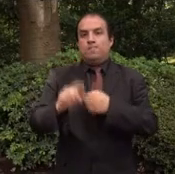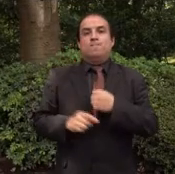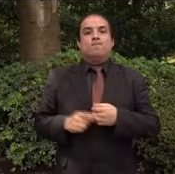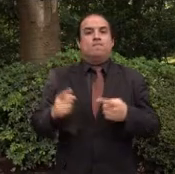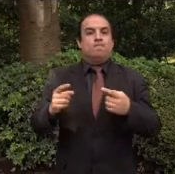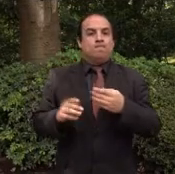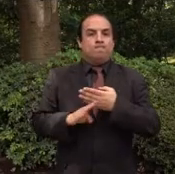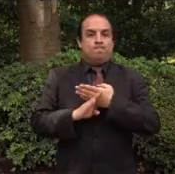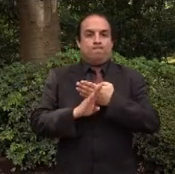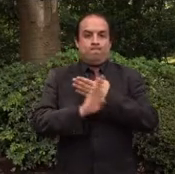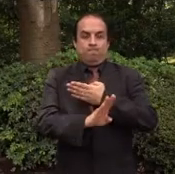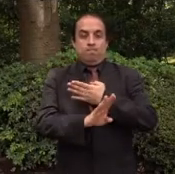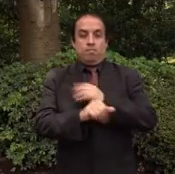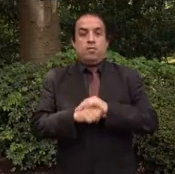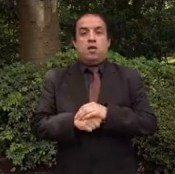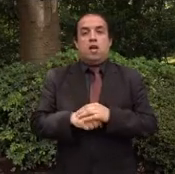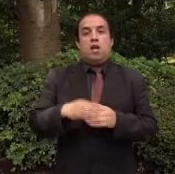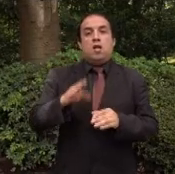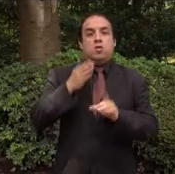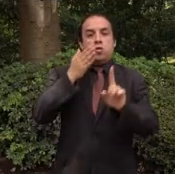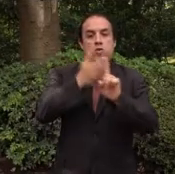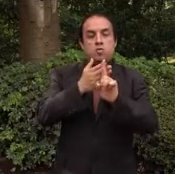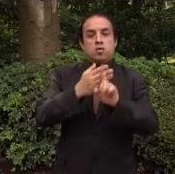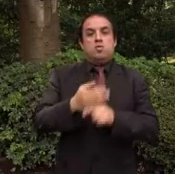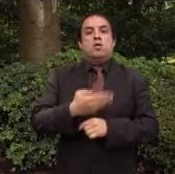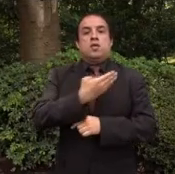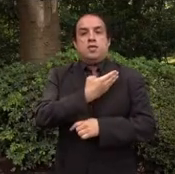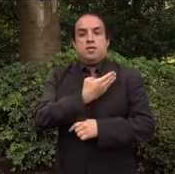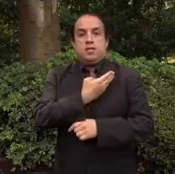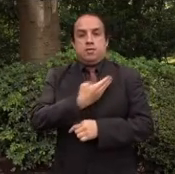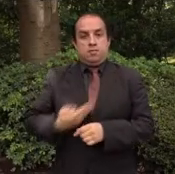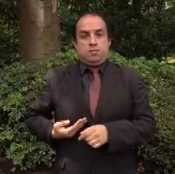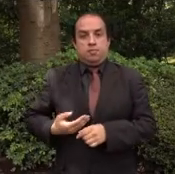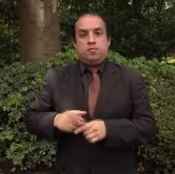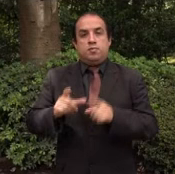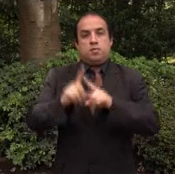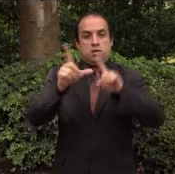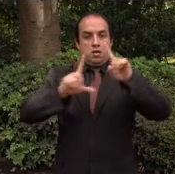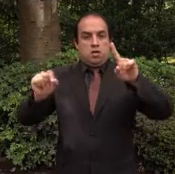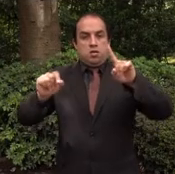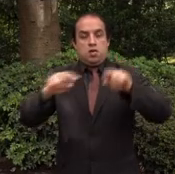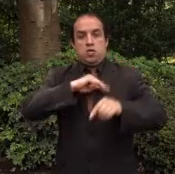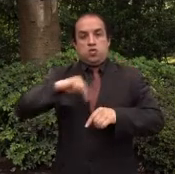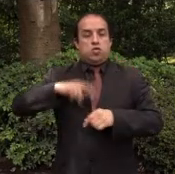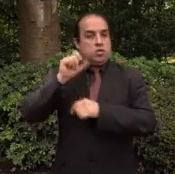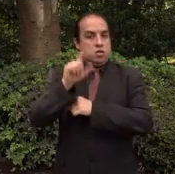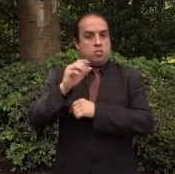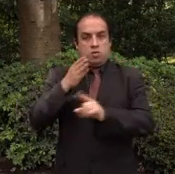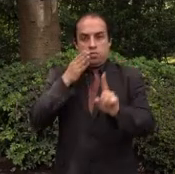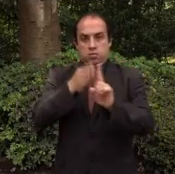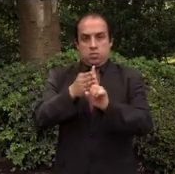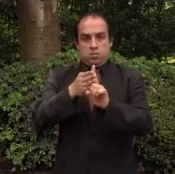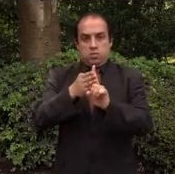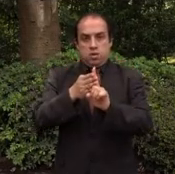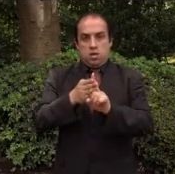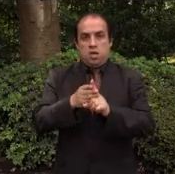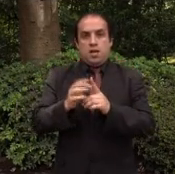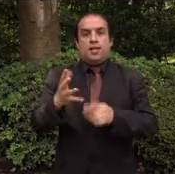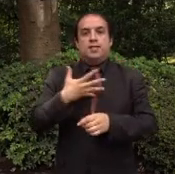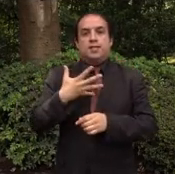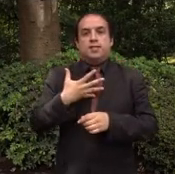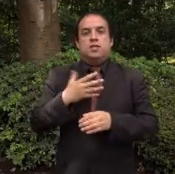del presidente de la República y que compartimos es el rescate y la promoción del bosque como un área cultural y